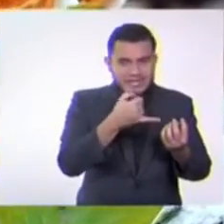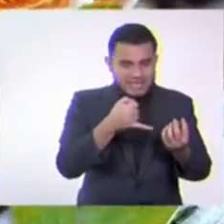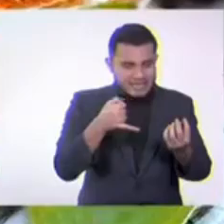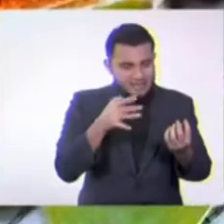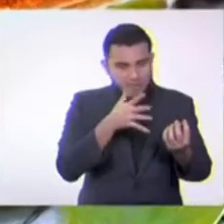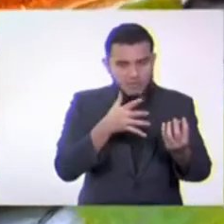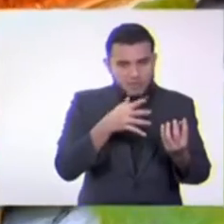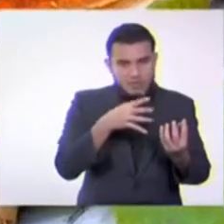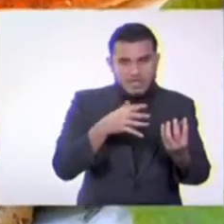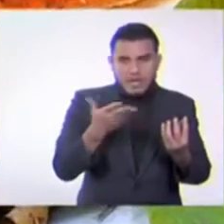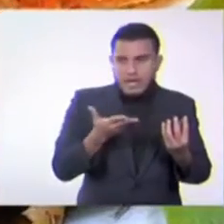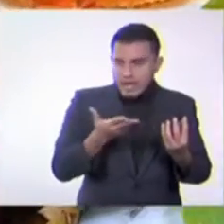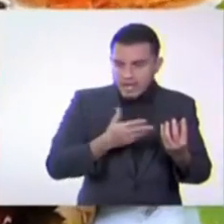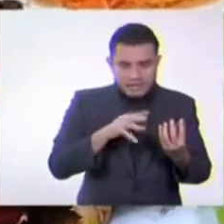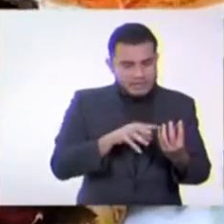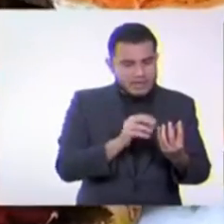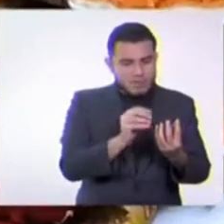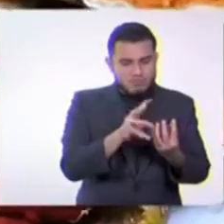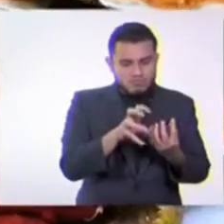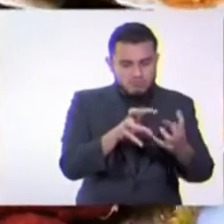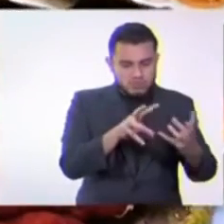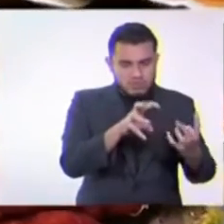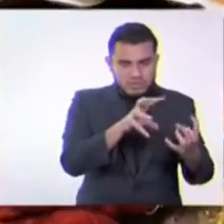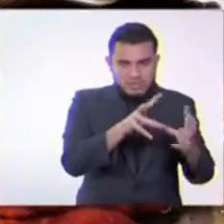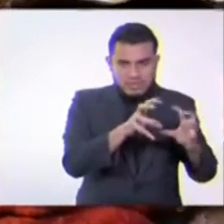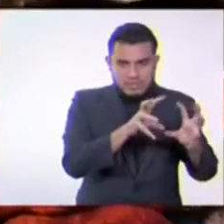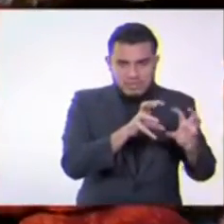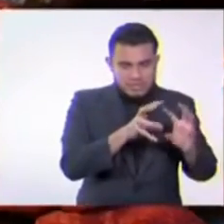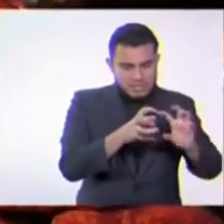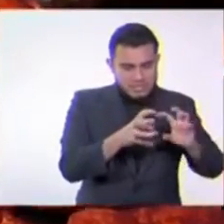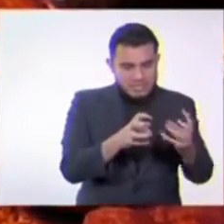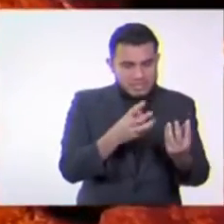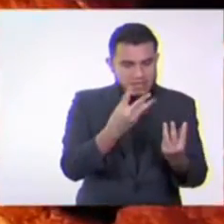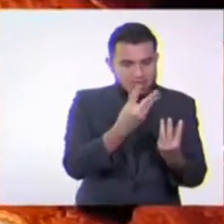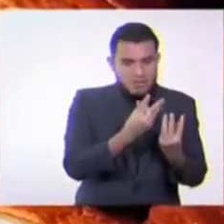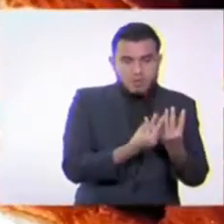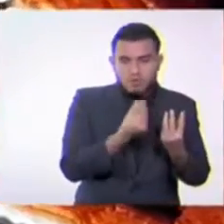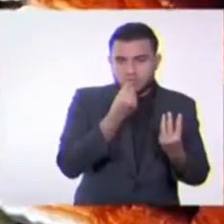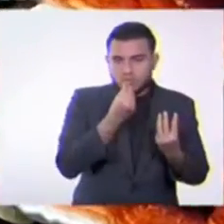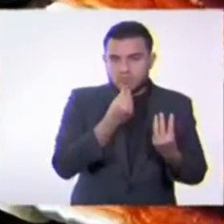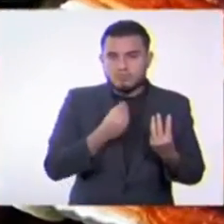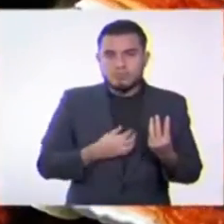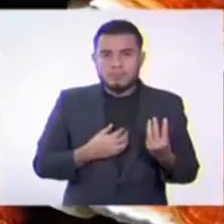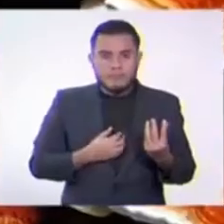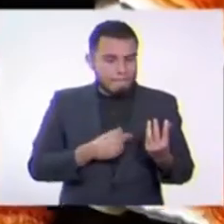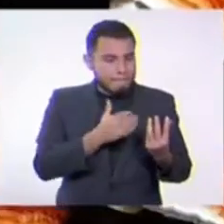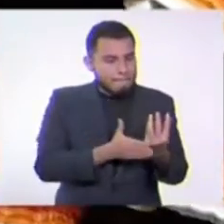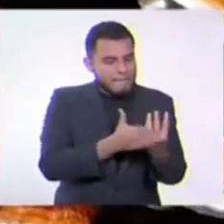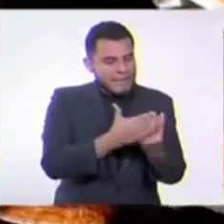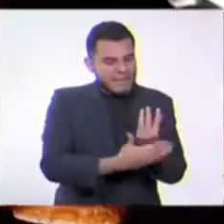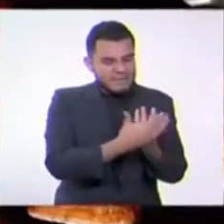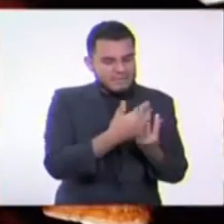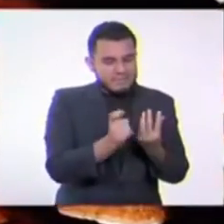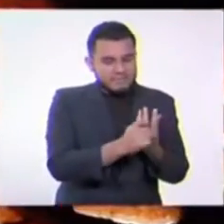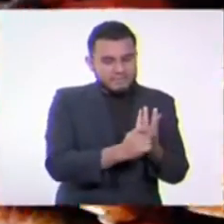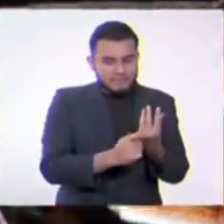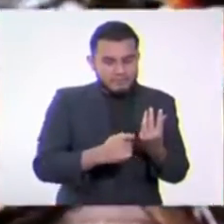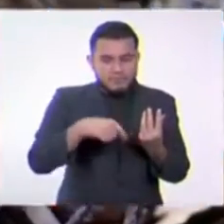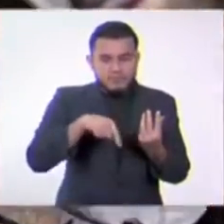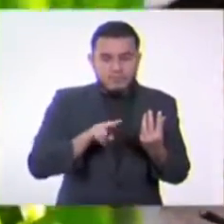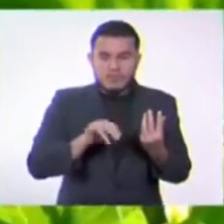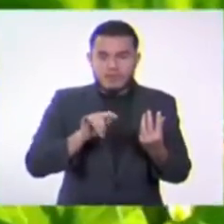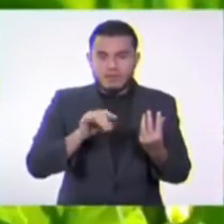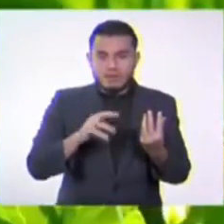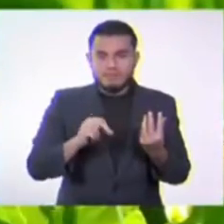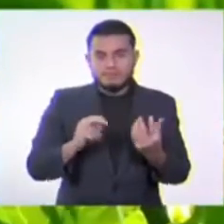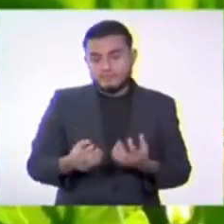que hacen masas enmarañadas, permitiéndole filtrar su alimento. Sus paredes celulares son de quitina.